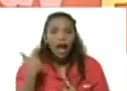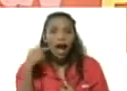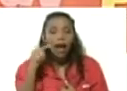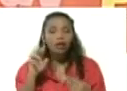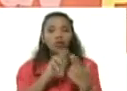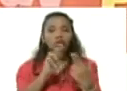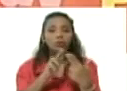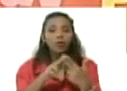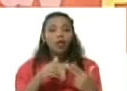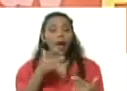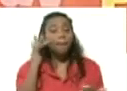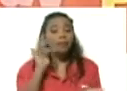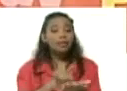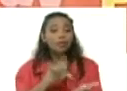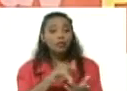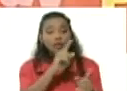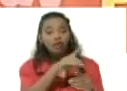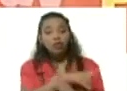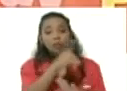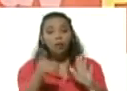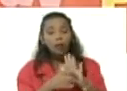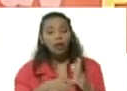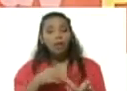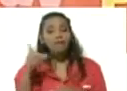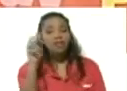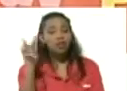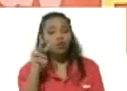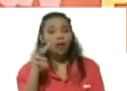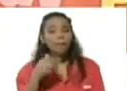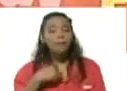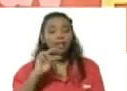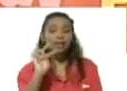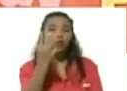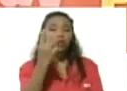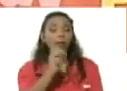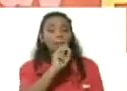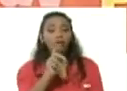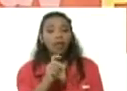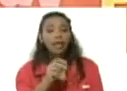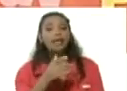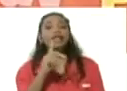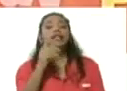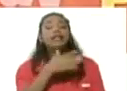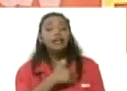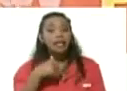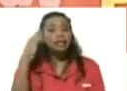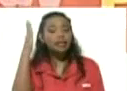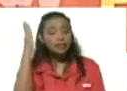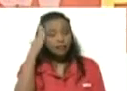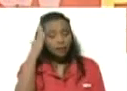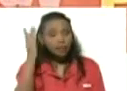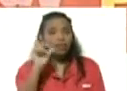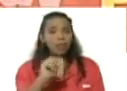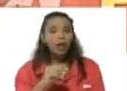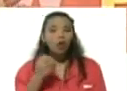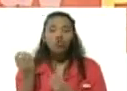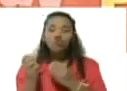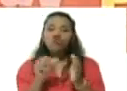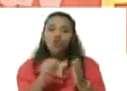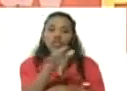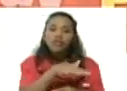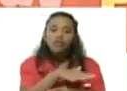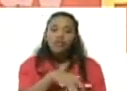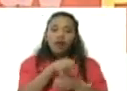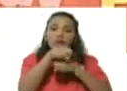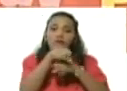de la presencia de esos diplomáticos en Venezuela. Y mi segunda pregunta, quisiera saber también, ¿dónde estarán desplegando esta jornada